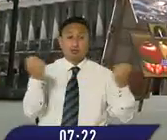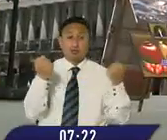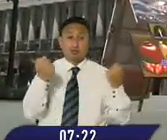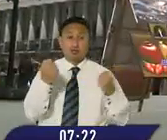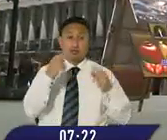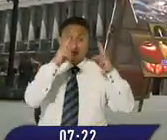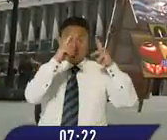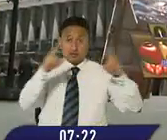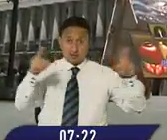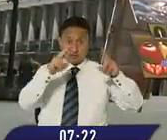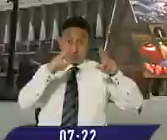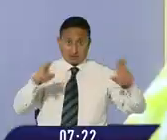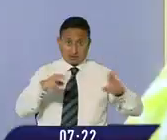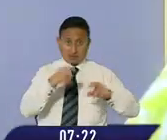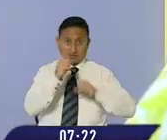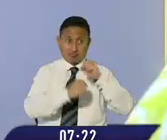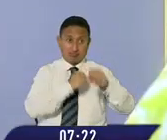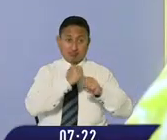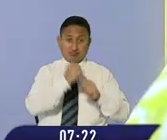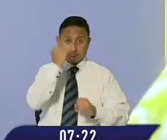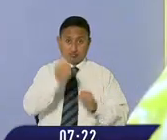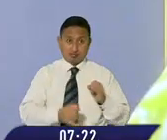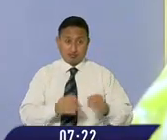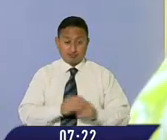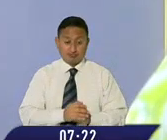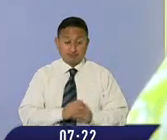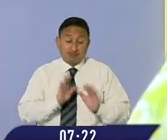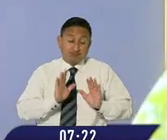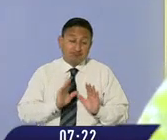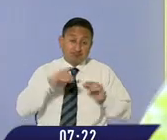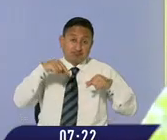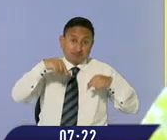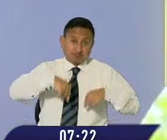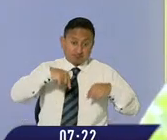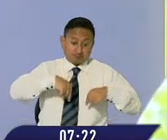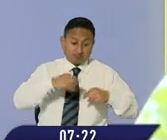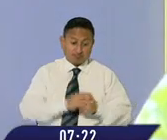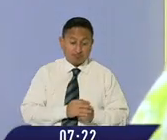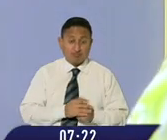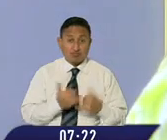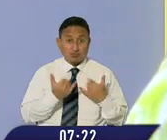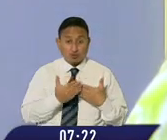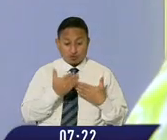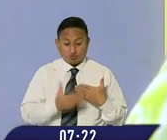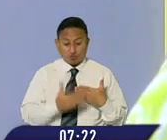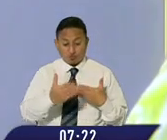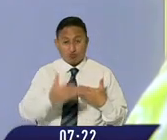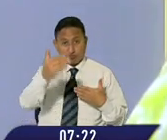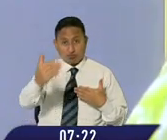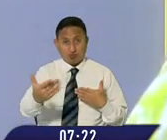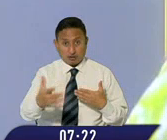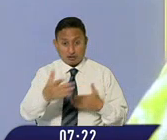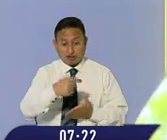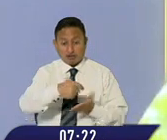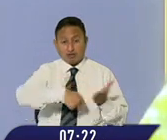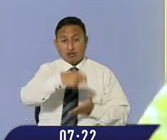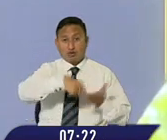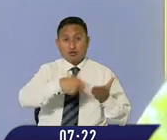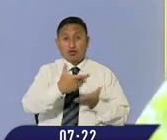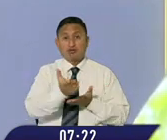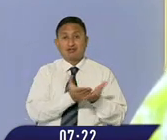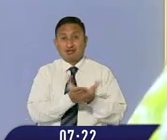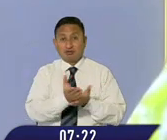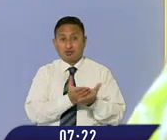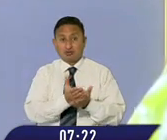festividades de Navidad y fin de año. Considerando que para este tiempo son contratos por